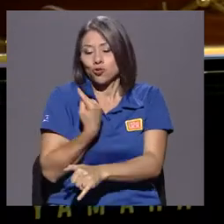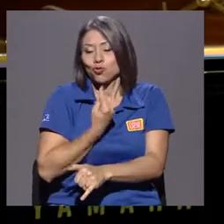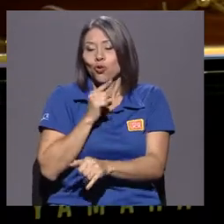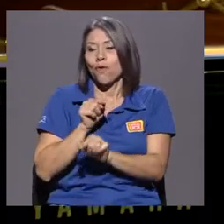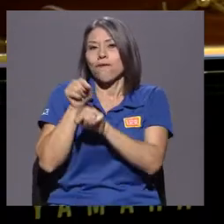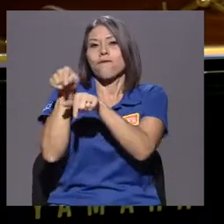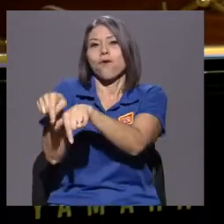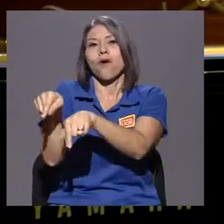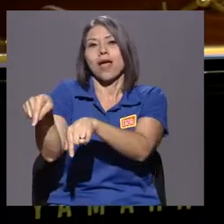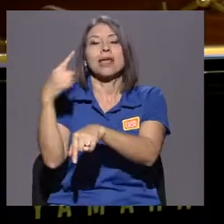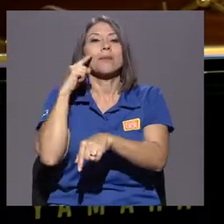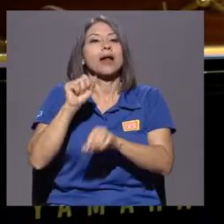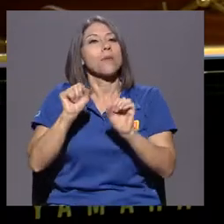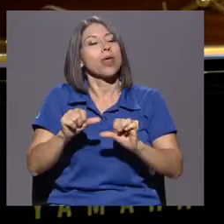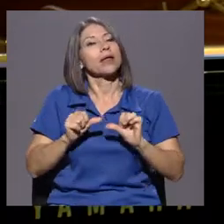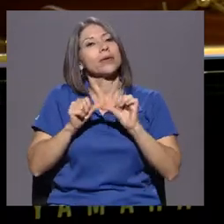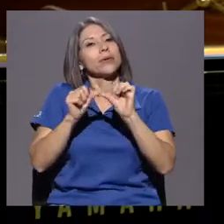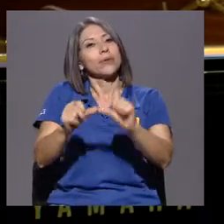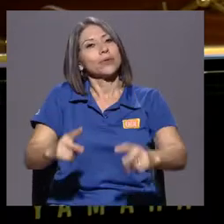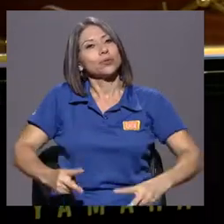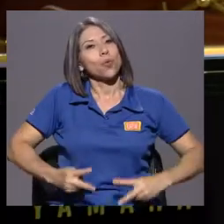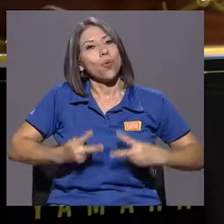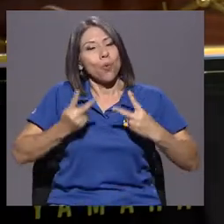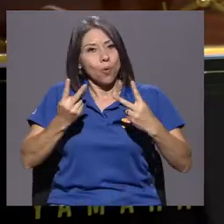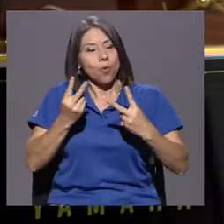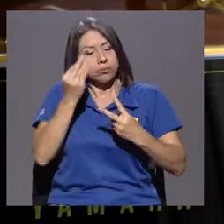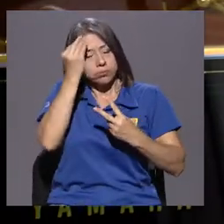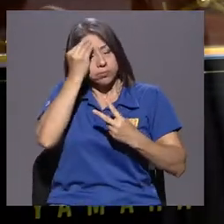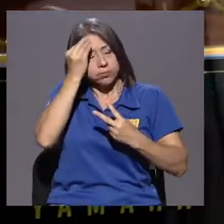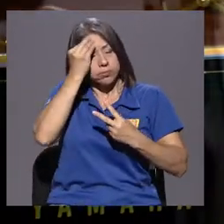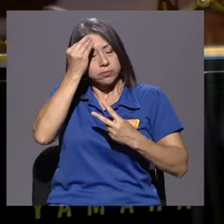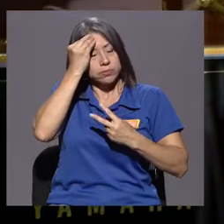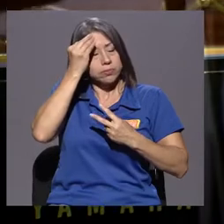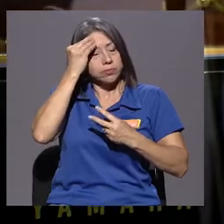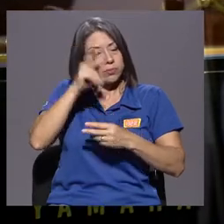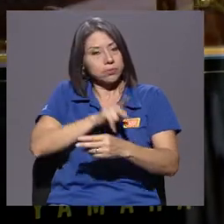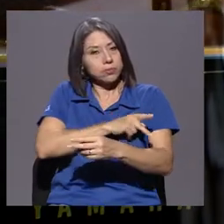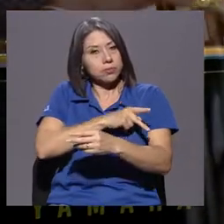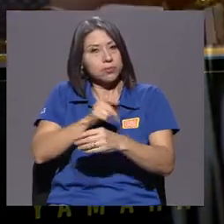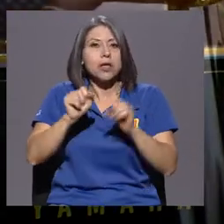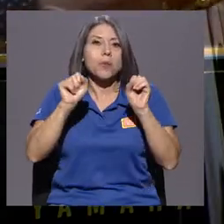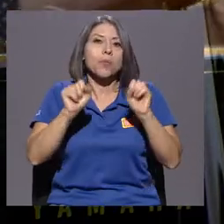inmersiones en la en la trivialidad en la banalidad